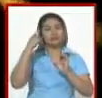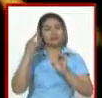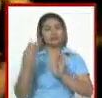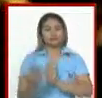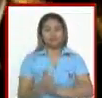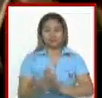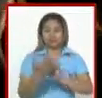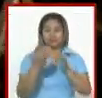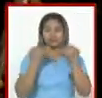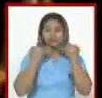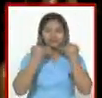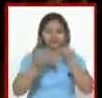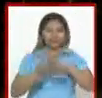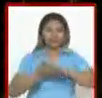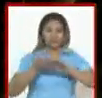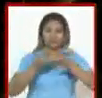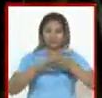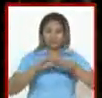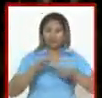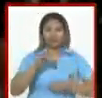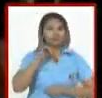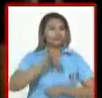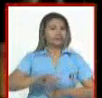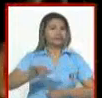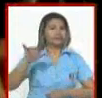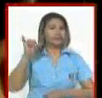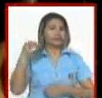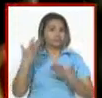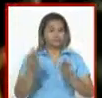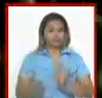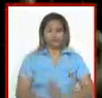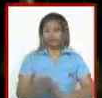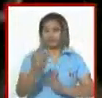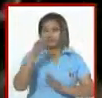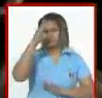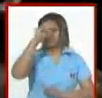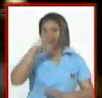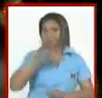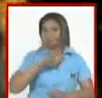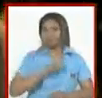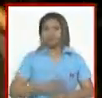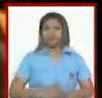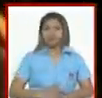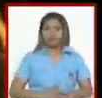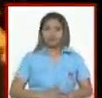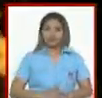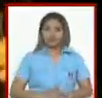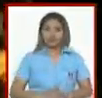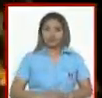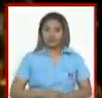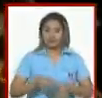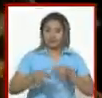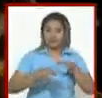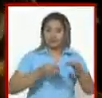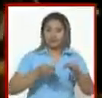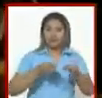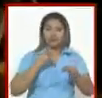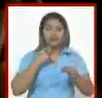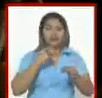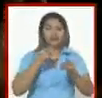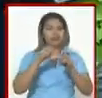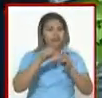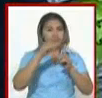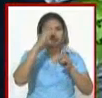a declarar el día de ayer se ha presentado un señor indicando que el